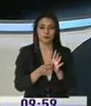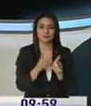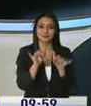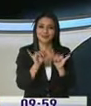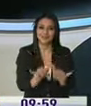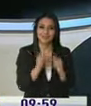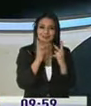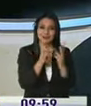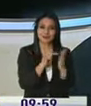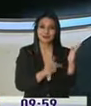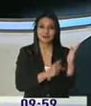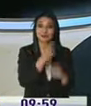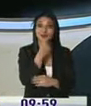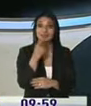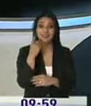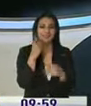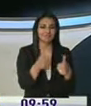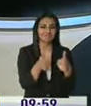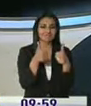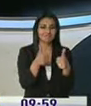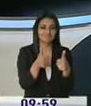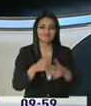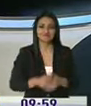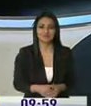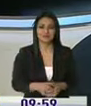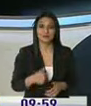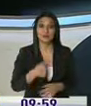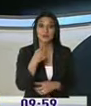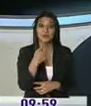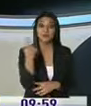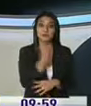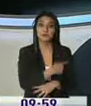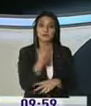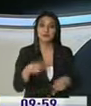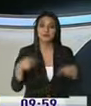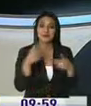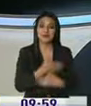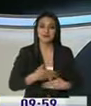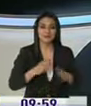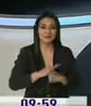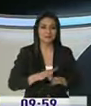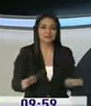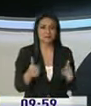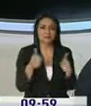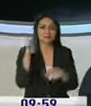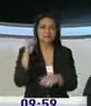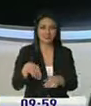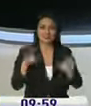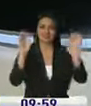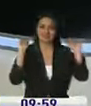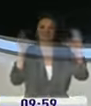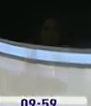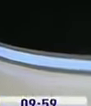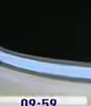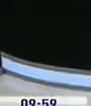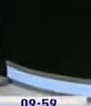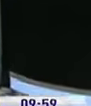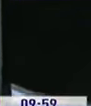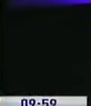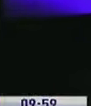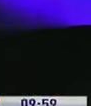Quédense que viene Mañaneros, Dianita, pulgar en alto. Y como siempre decimos, vive un día a la vez. Excelente martes. Felicidades, lo pasen bien.